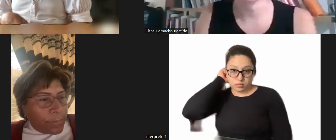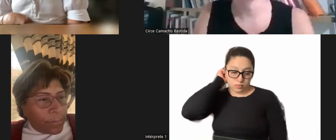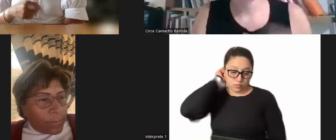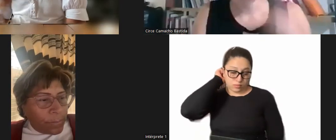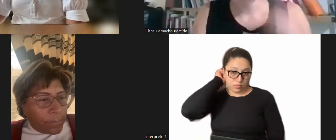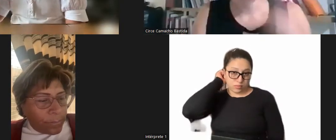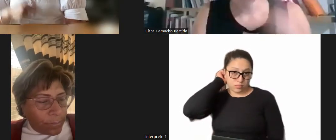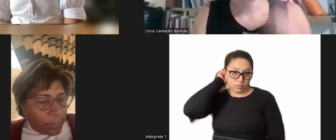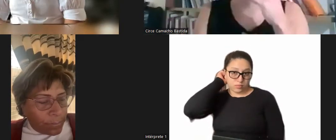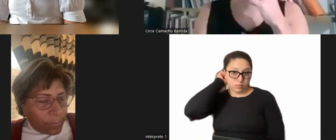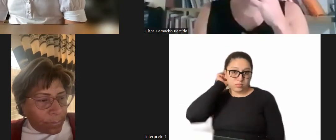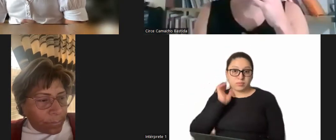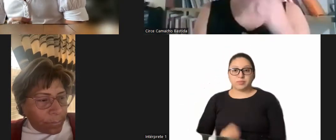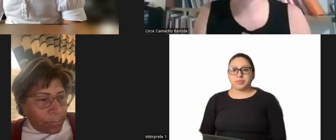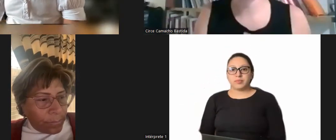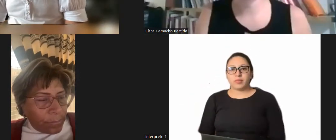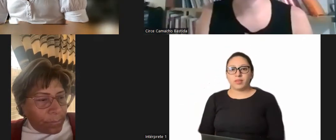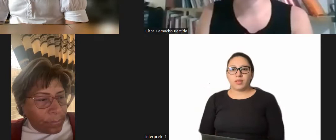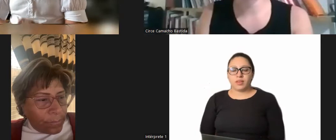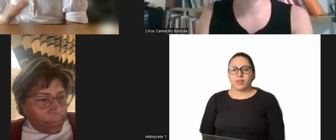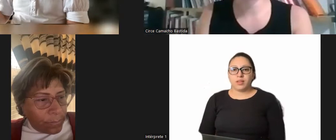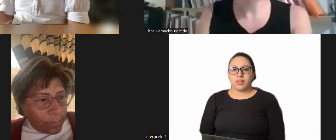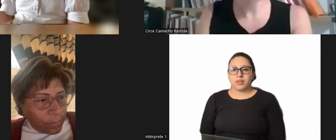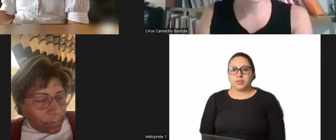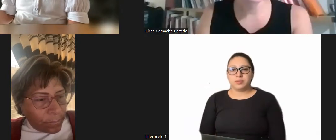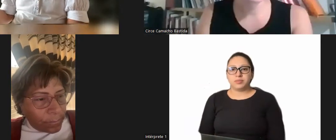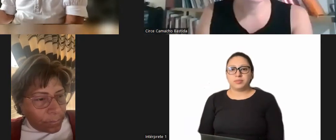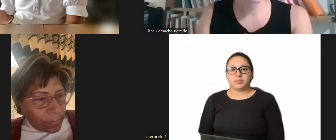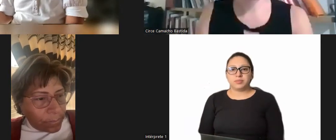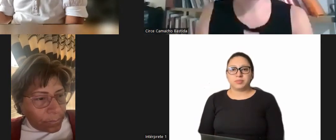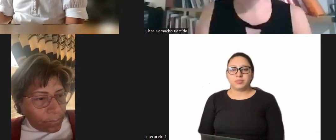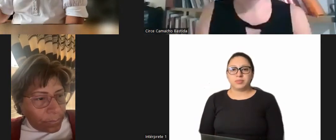Ah, ya se conectó el diputado Rubio.